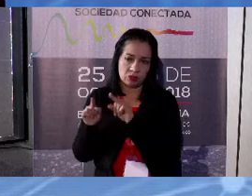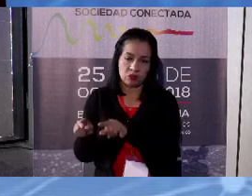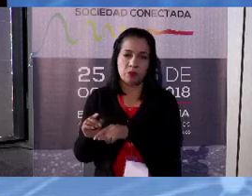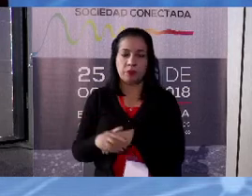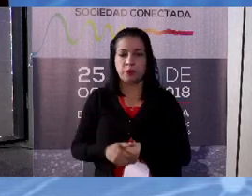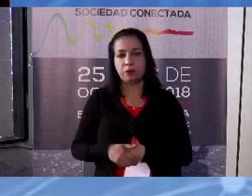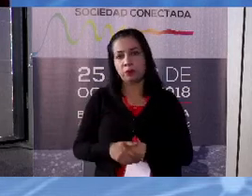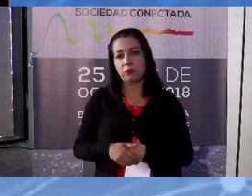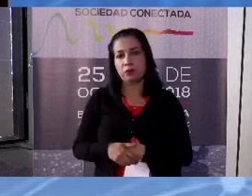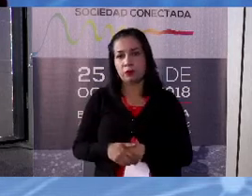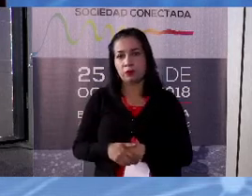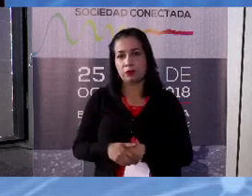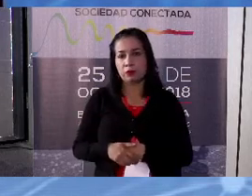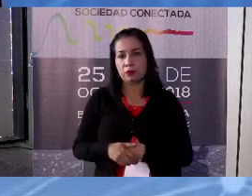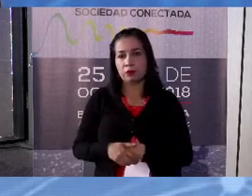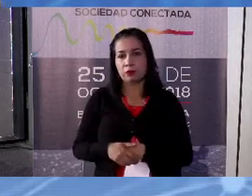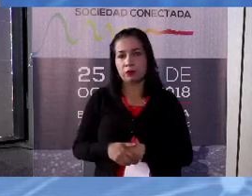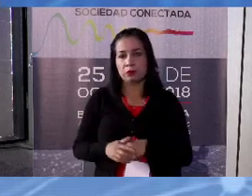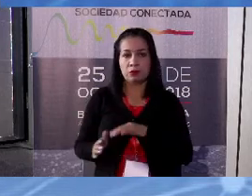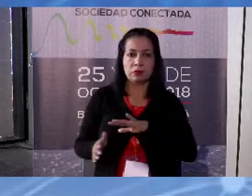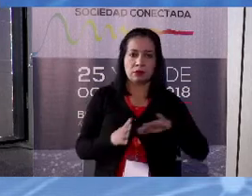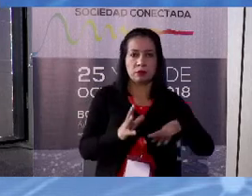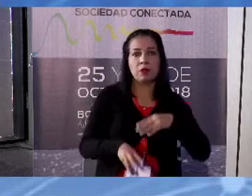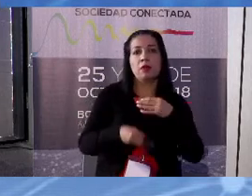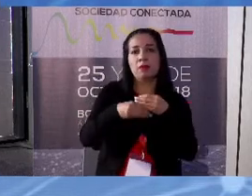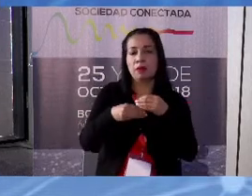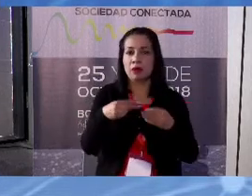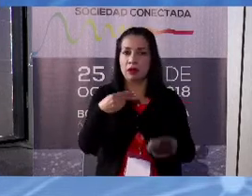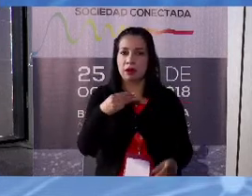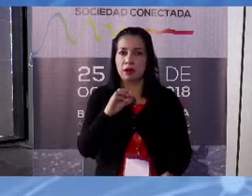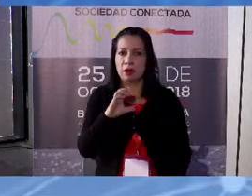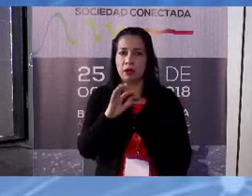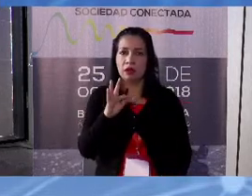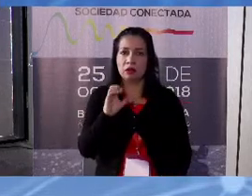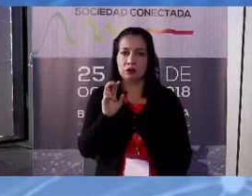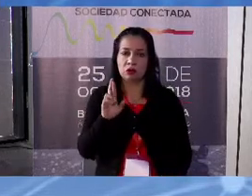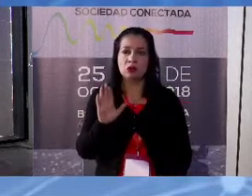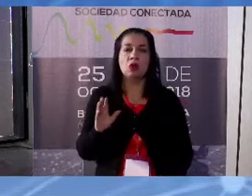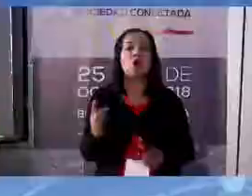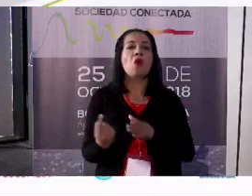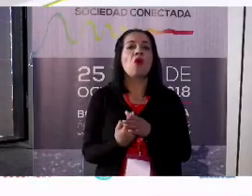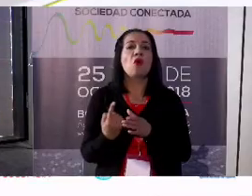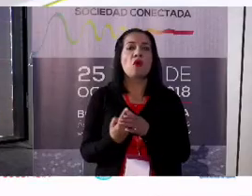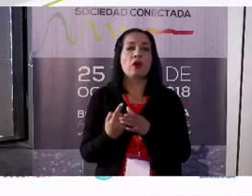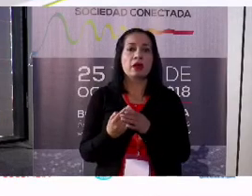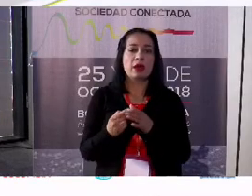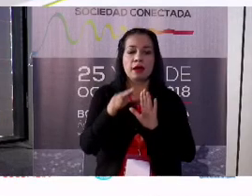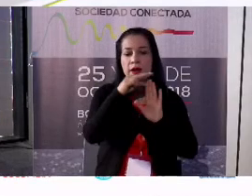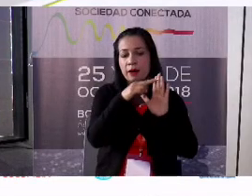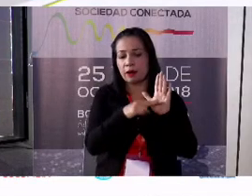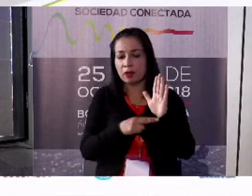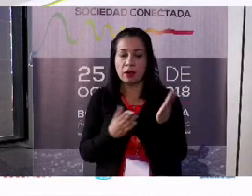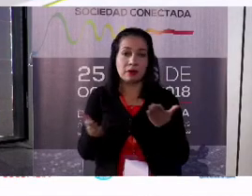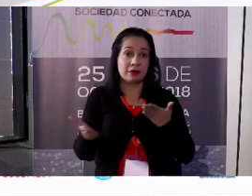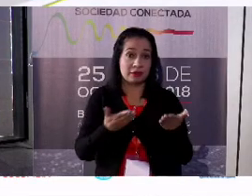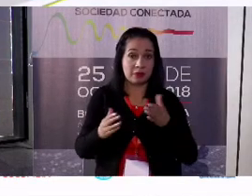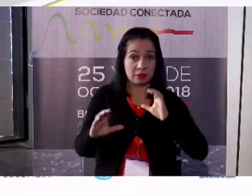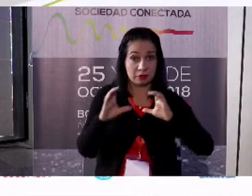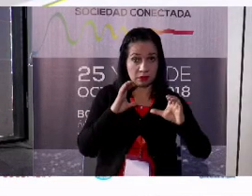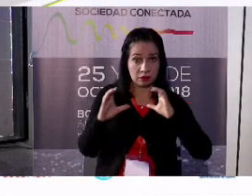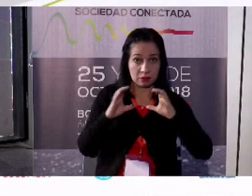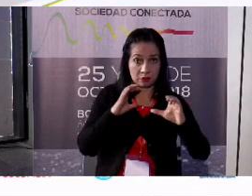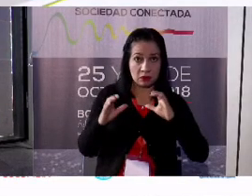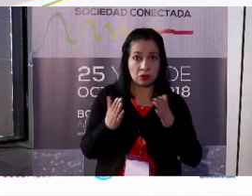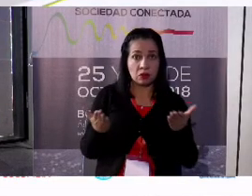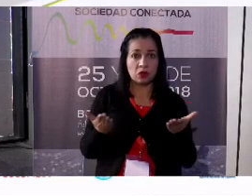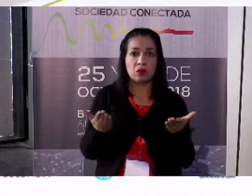hace parte de este panel el señor Héctor bué de la unidad reguladora de servicios de comunicación ursec de